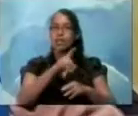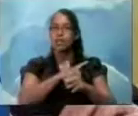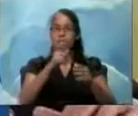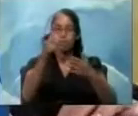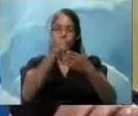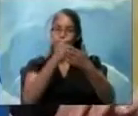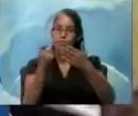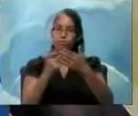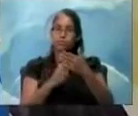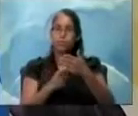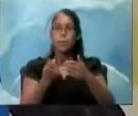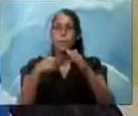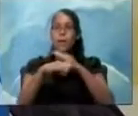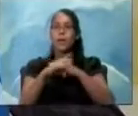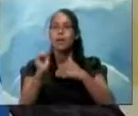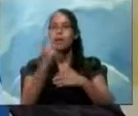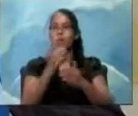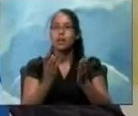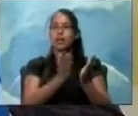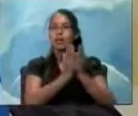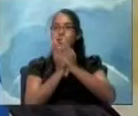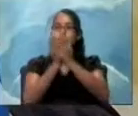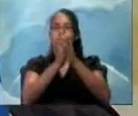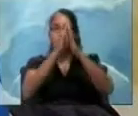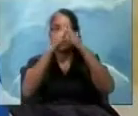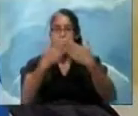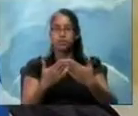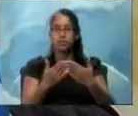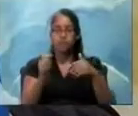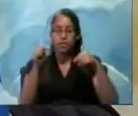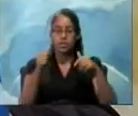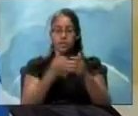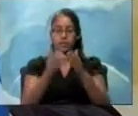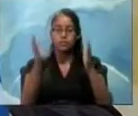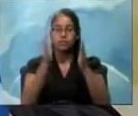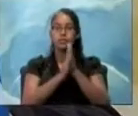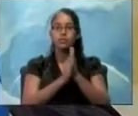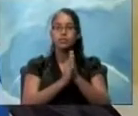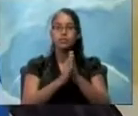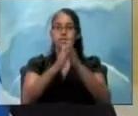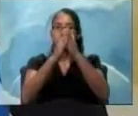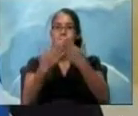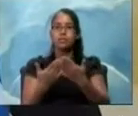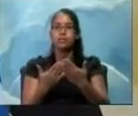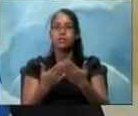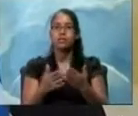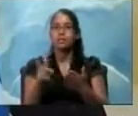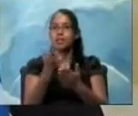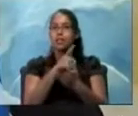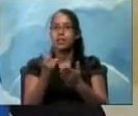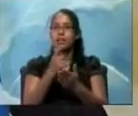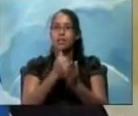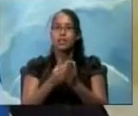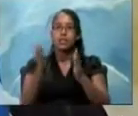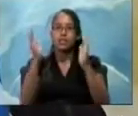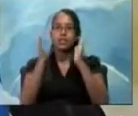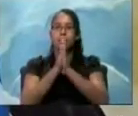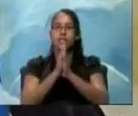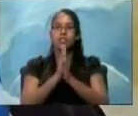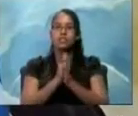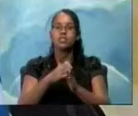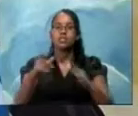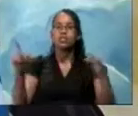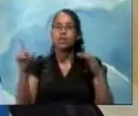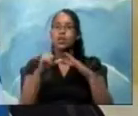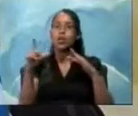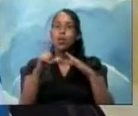Tomamos al primer estudio bíblico. Ubique por favor las Sagradas Escrituras. Abra ese libro sagrado en